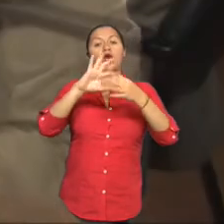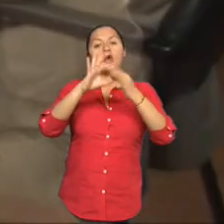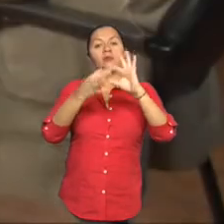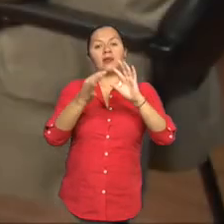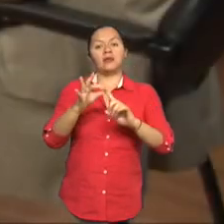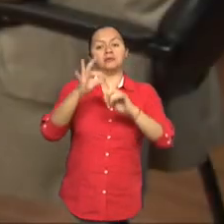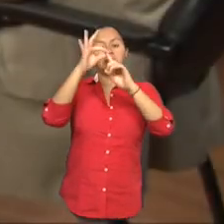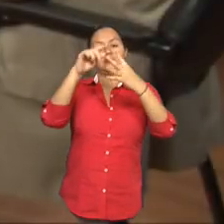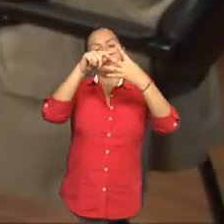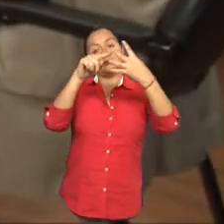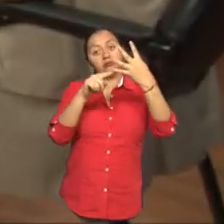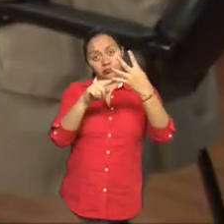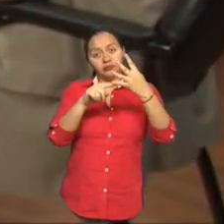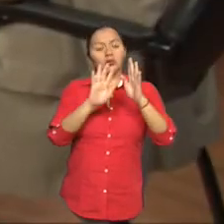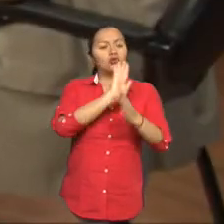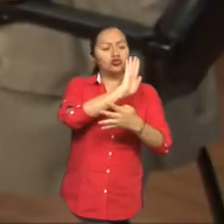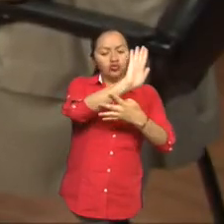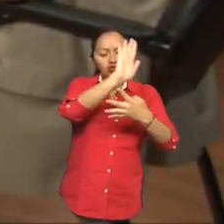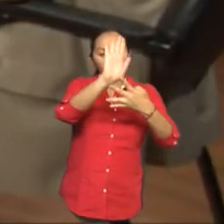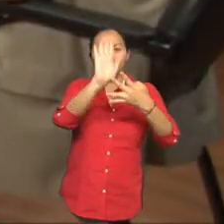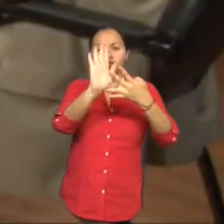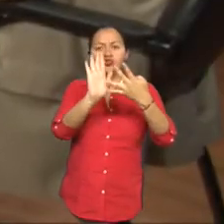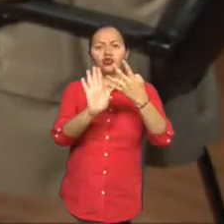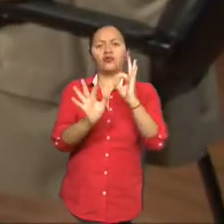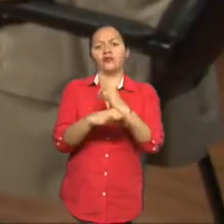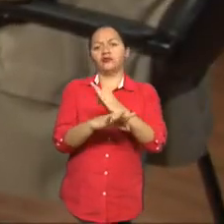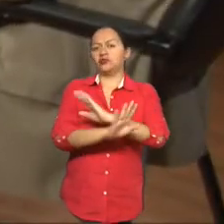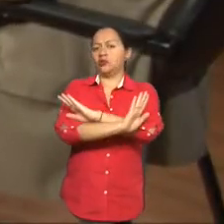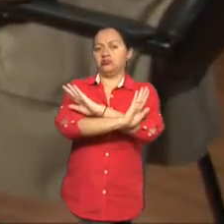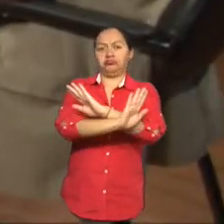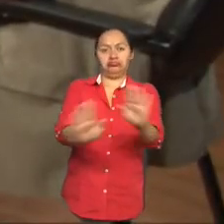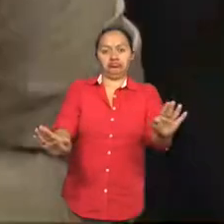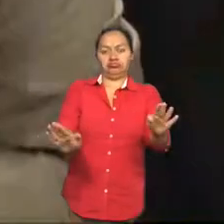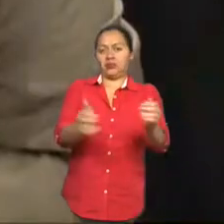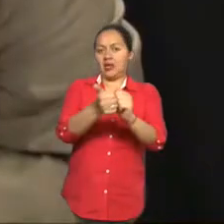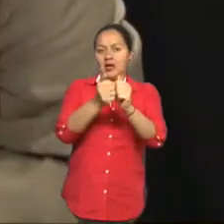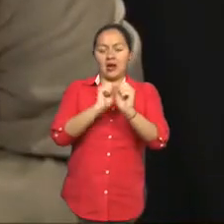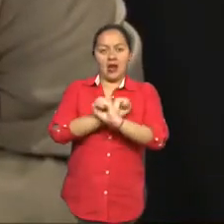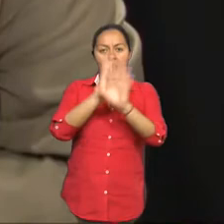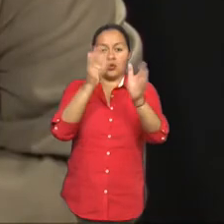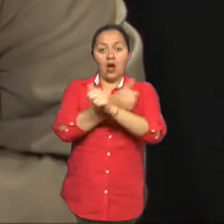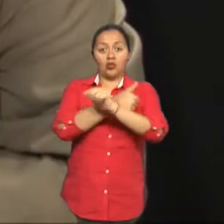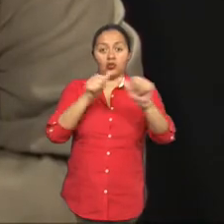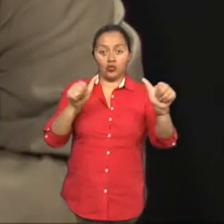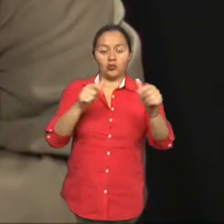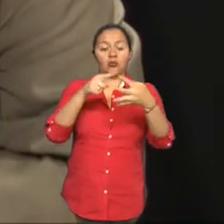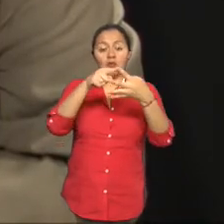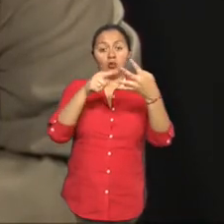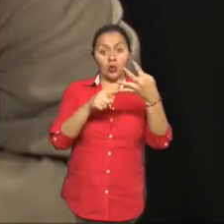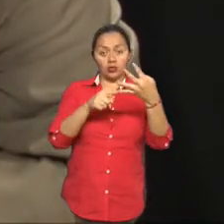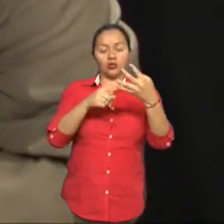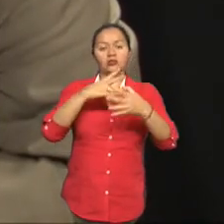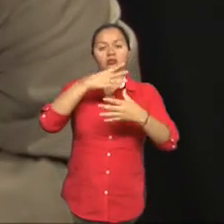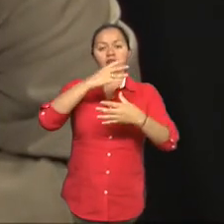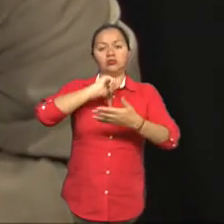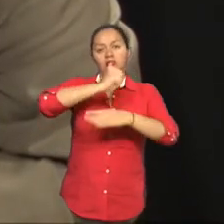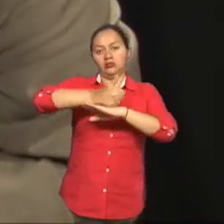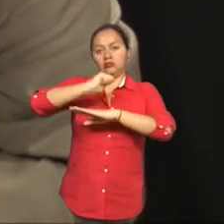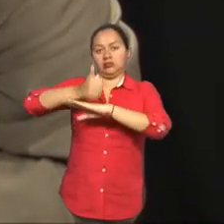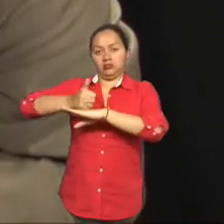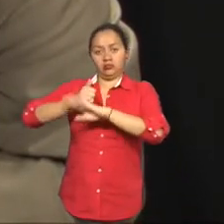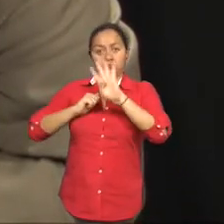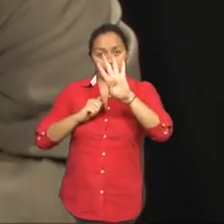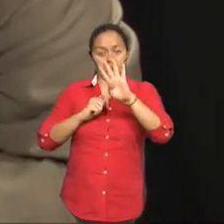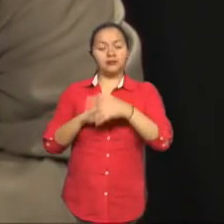de forma recreativa y de forma competitiva. Pero estamos a nivel internacional los cuatro organismos. En su caso, justamente es la